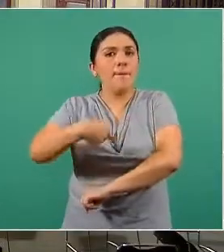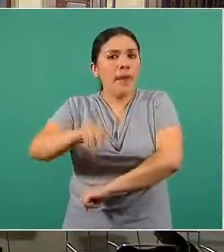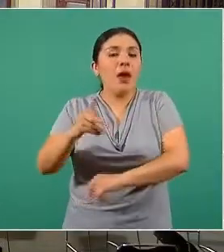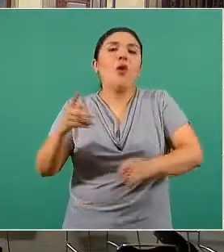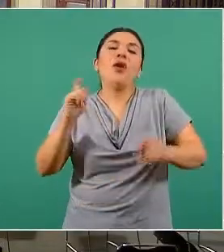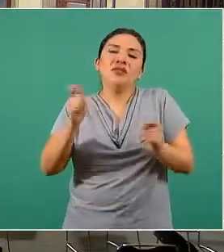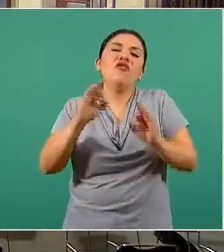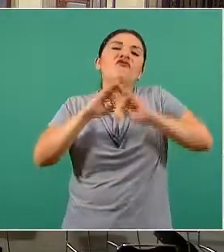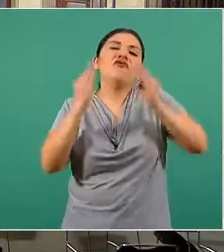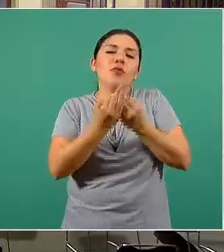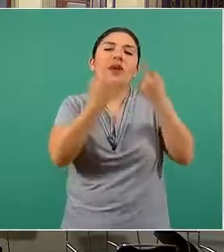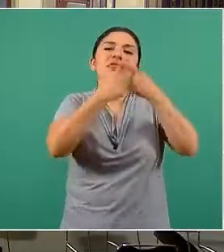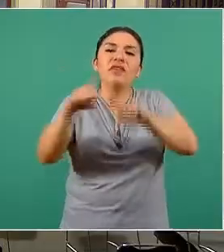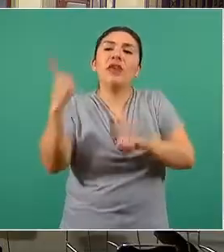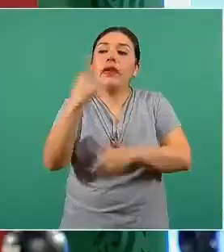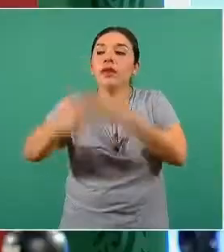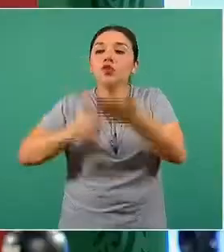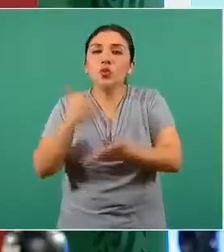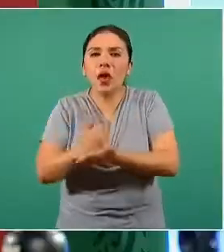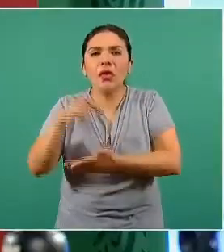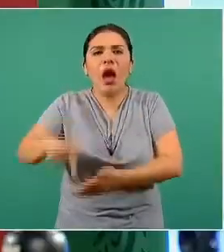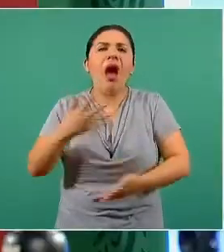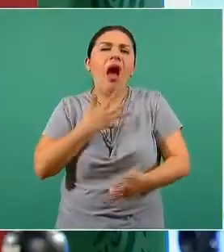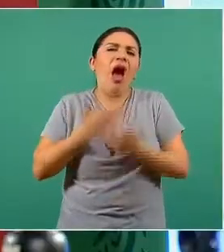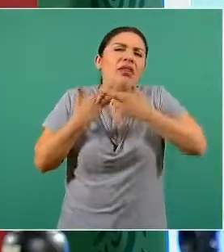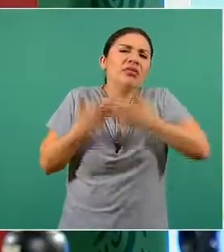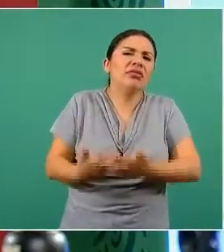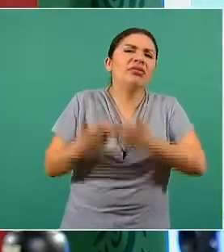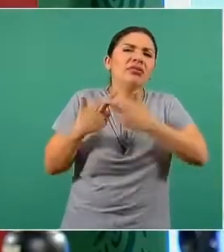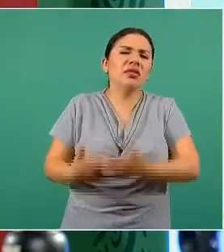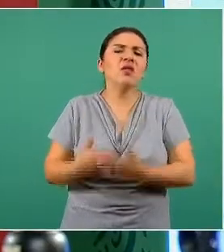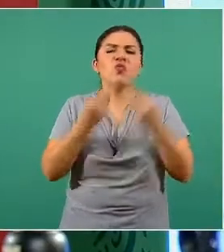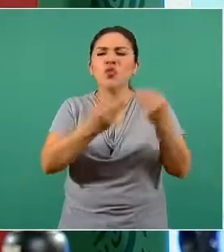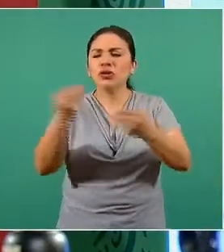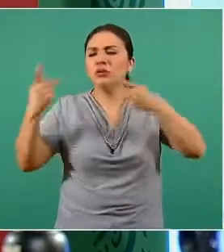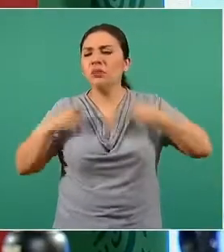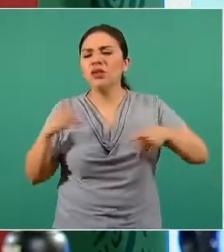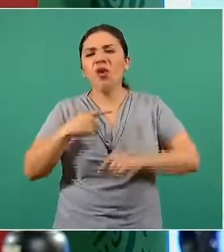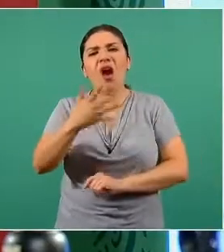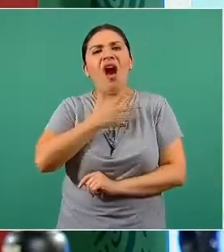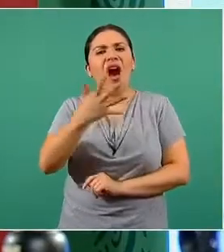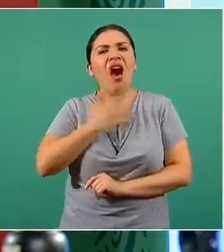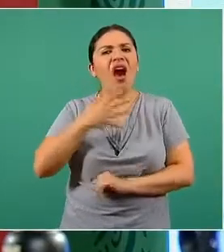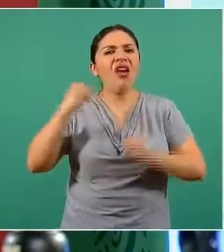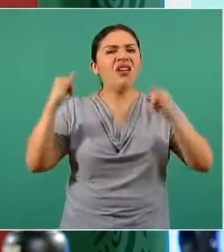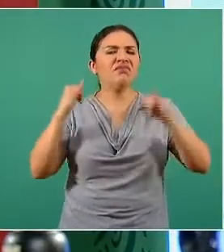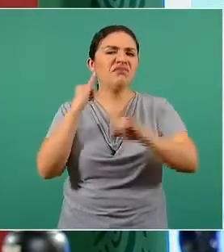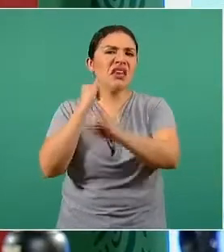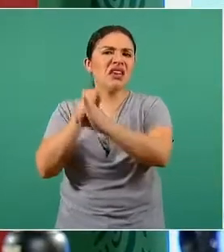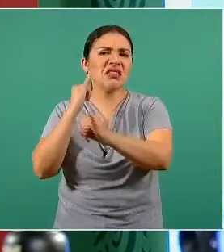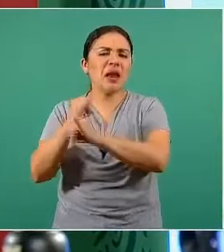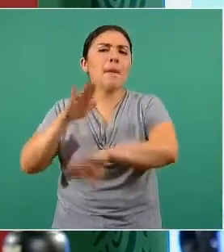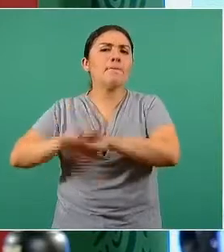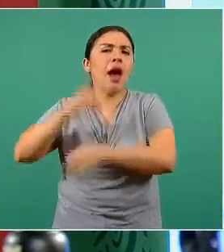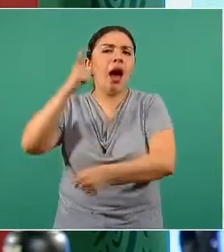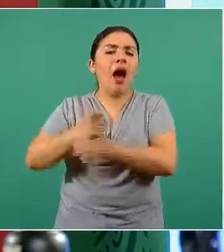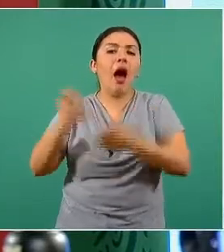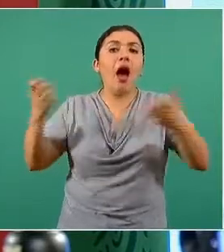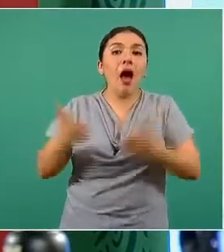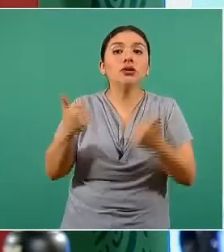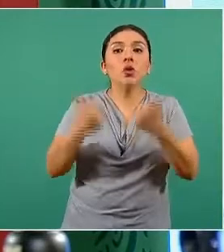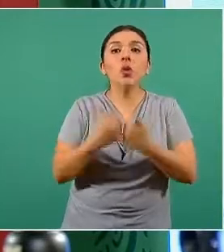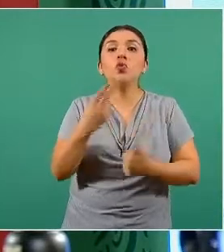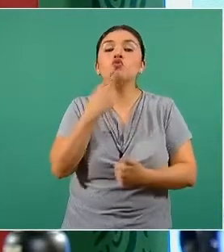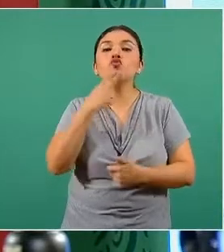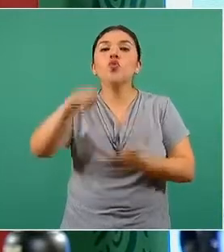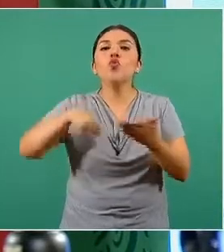muy diferente en zonas urbanas, donde existe gran cantidad de población, y además la operación ocurre principalmente en